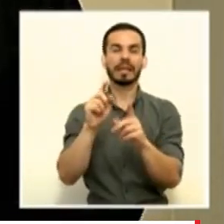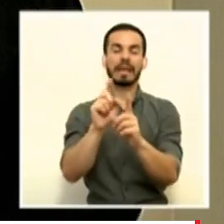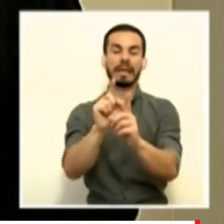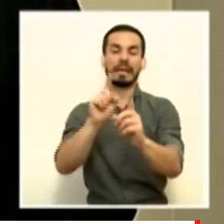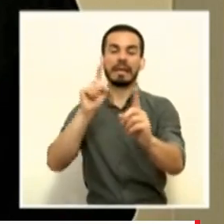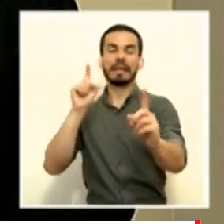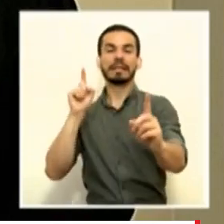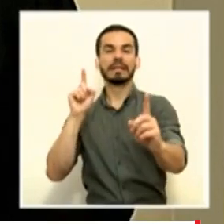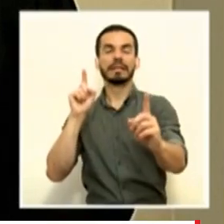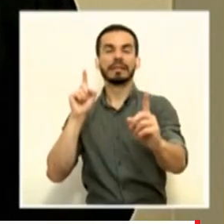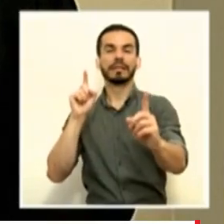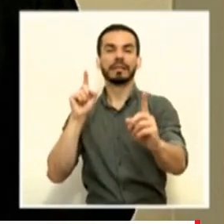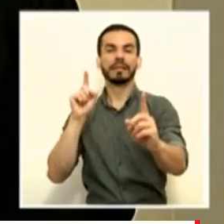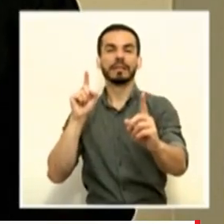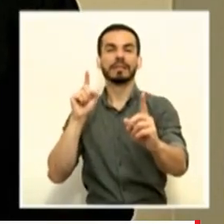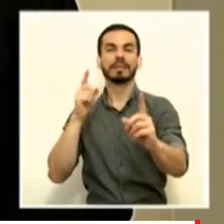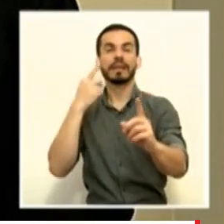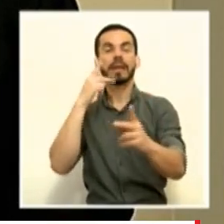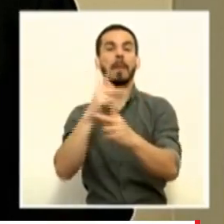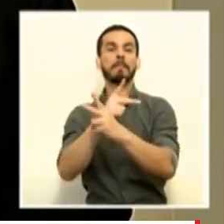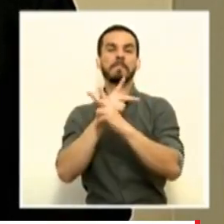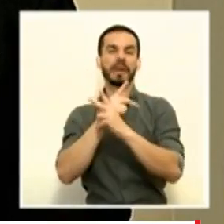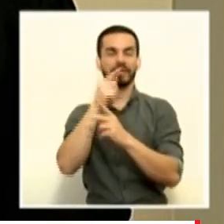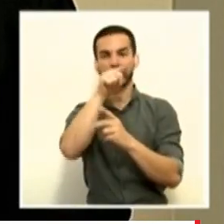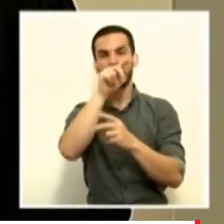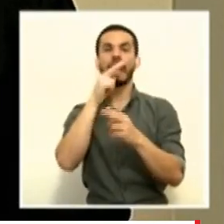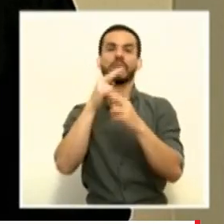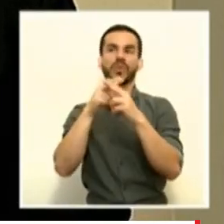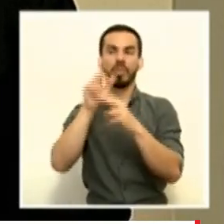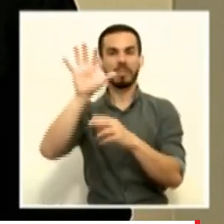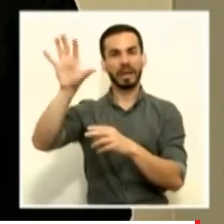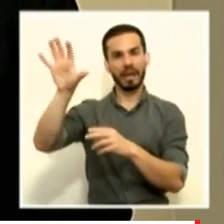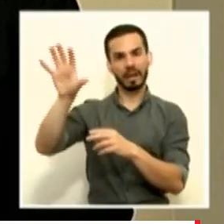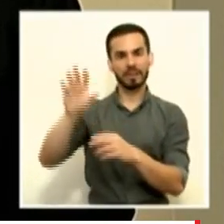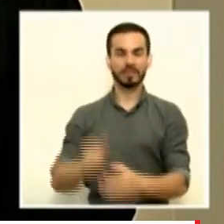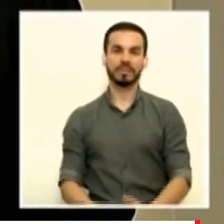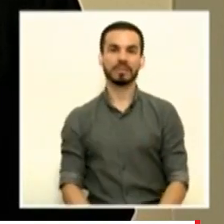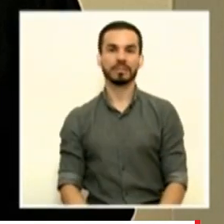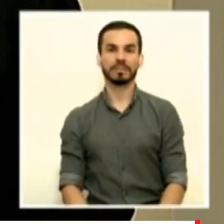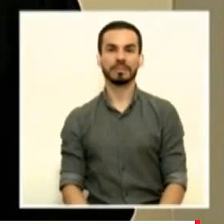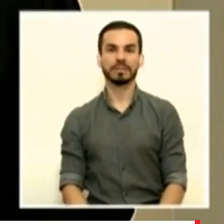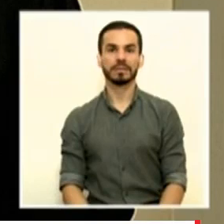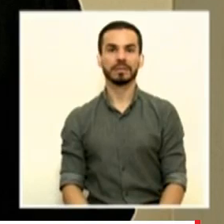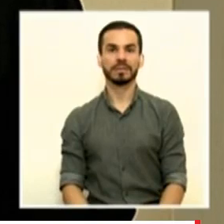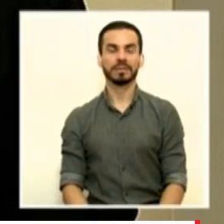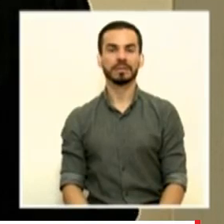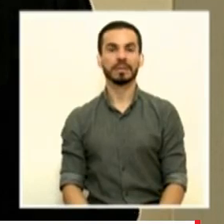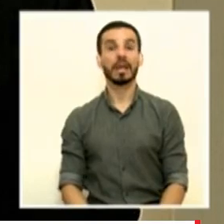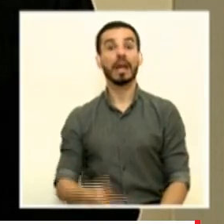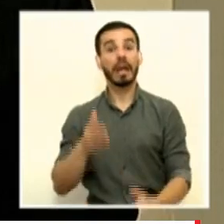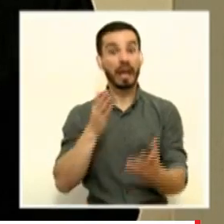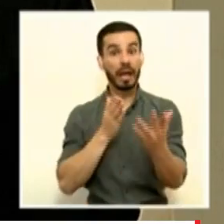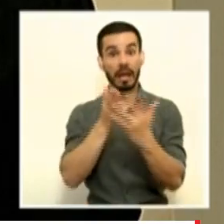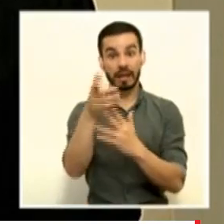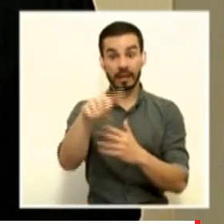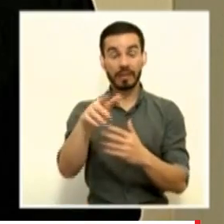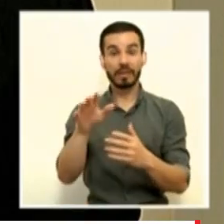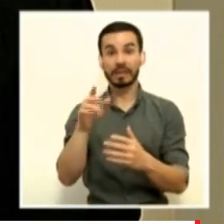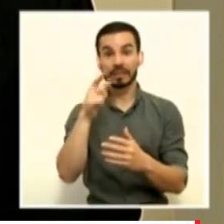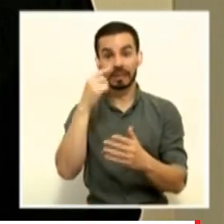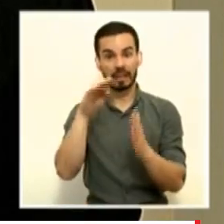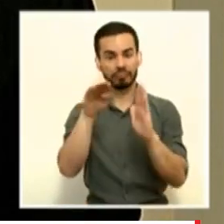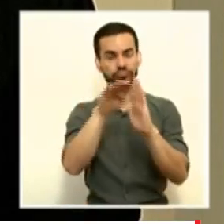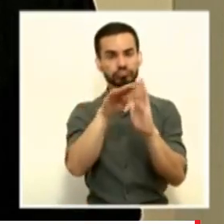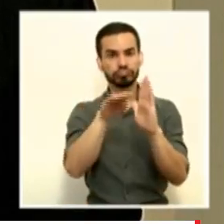distancia de prevención, así le llaman en Singapur. Y a través de estas